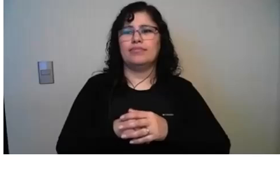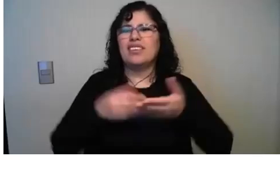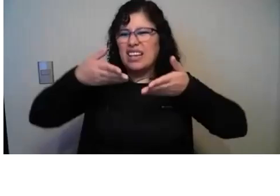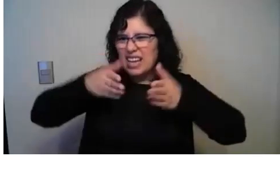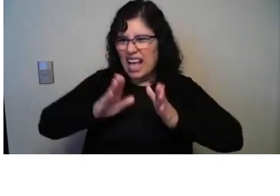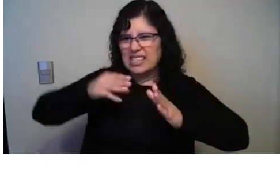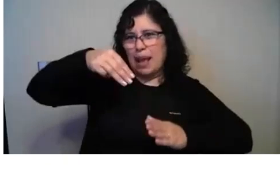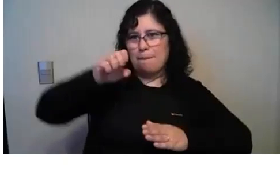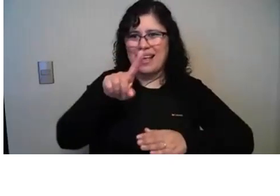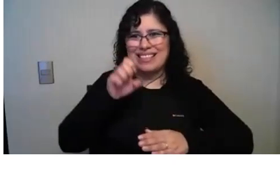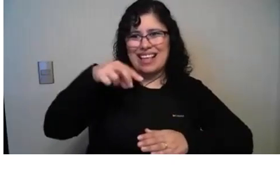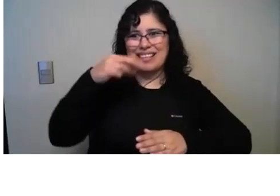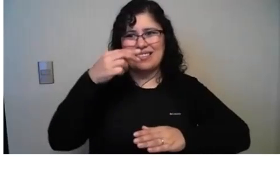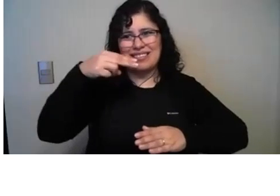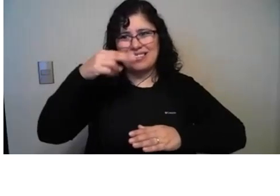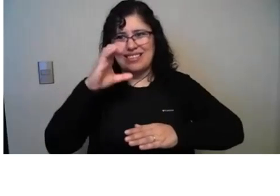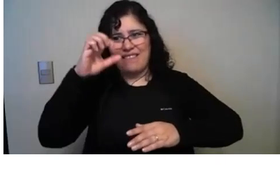Tracto vestíbulo espinal.